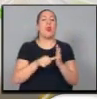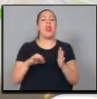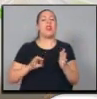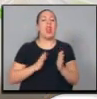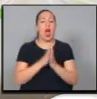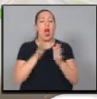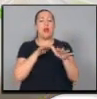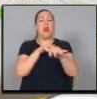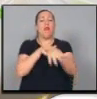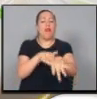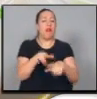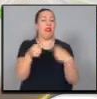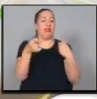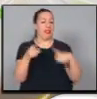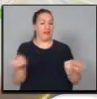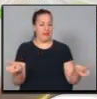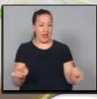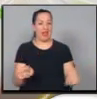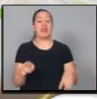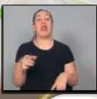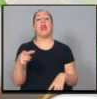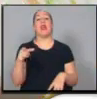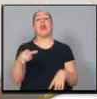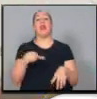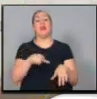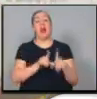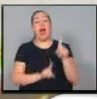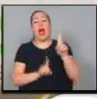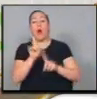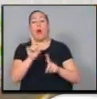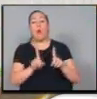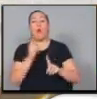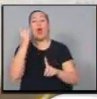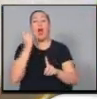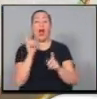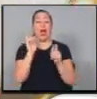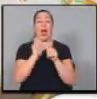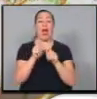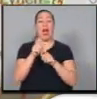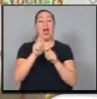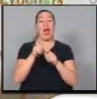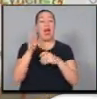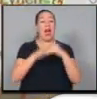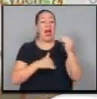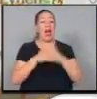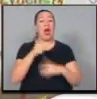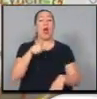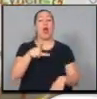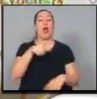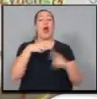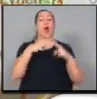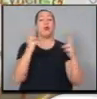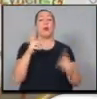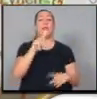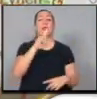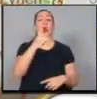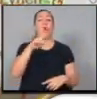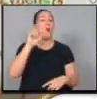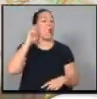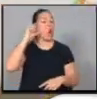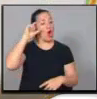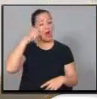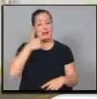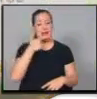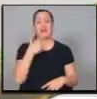acceso norte, después se hace un poco más fluido. Hay obras, atención, en la Lugones, tenés que tener en cuenta eso. Te lo había contado